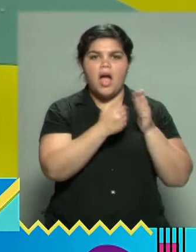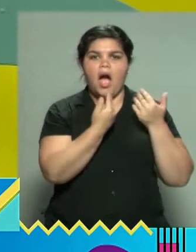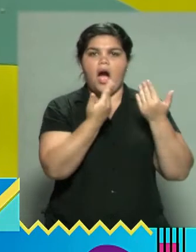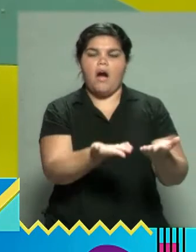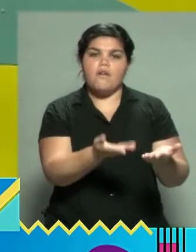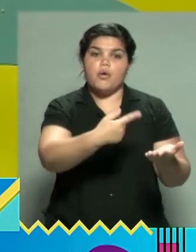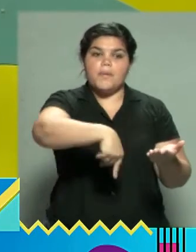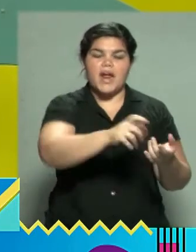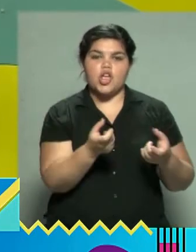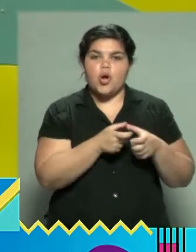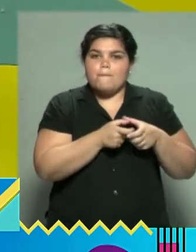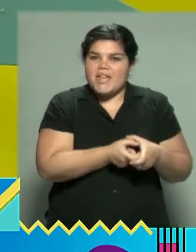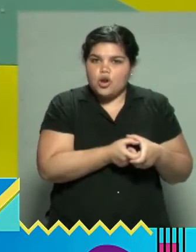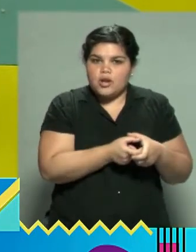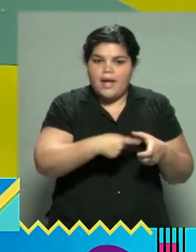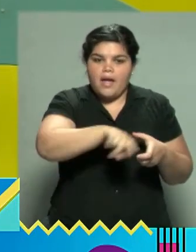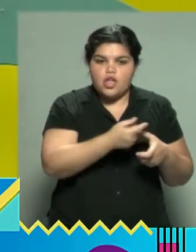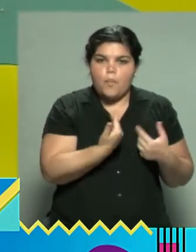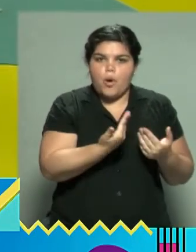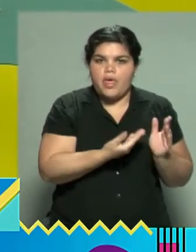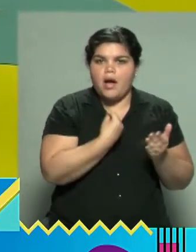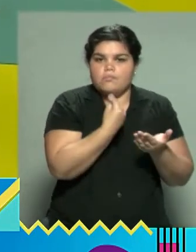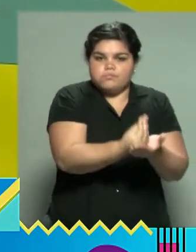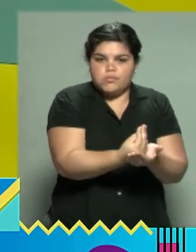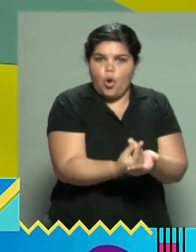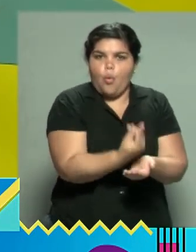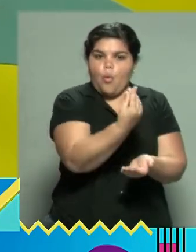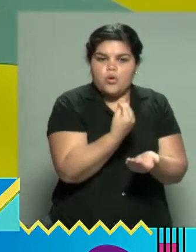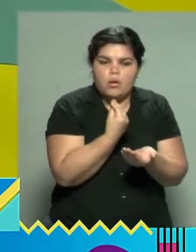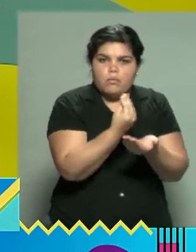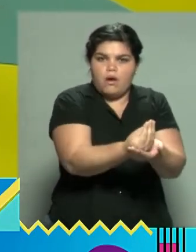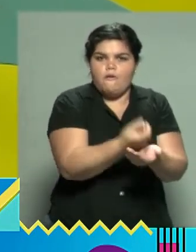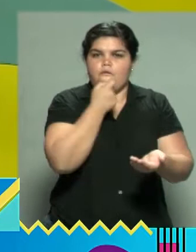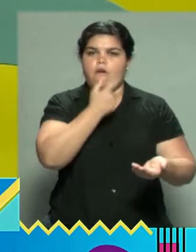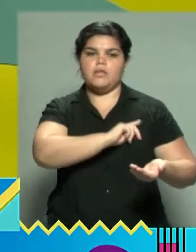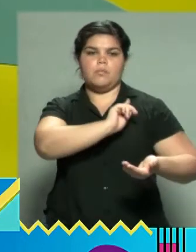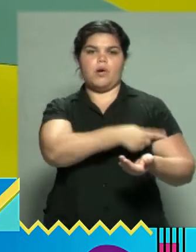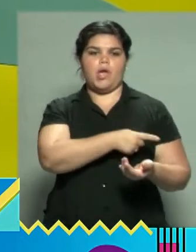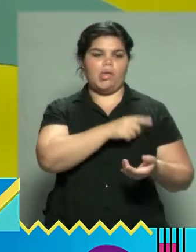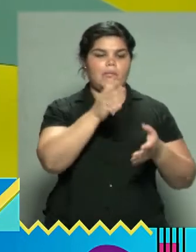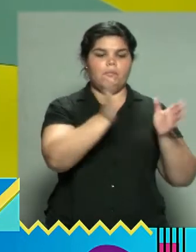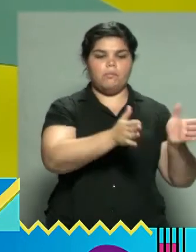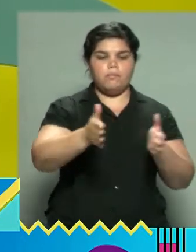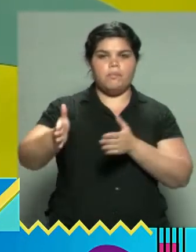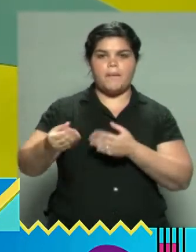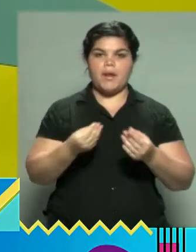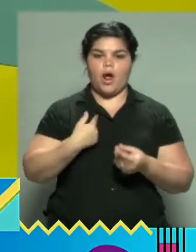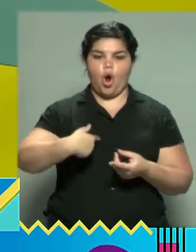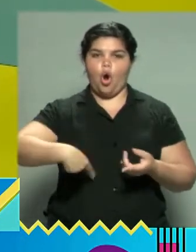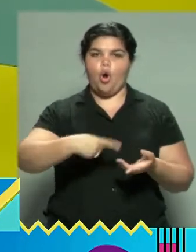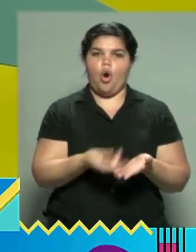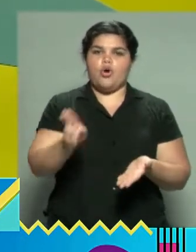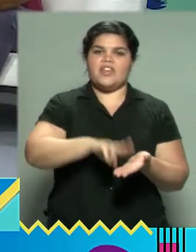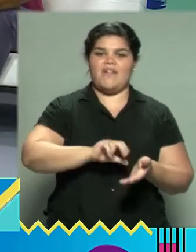representación las minorías. Porque si no, digamos, es muy fácil estar en el poder y acomodar todo para volver a ganar o que ganen tus